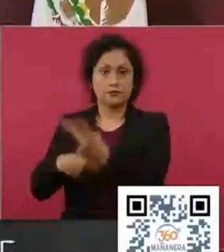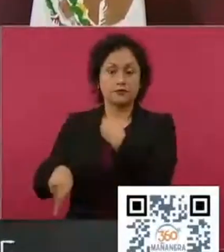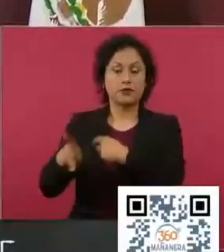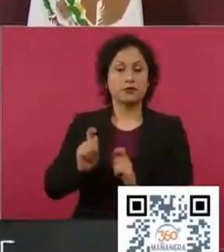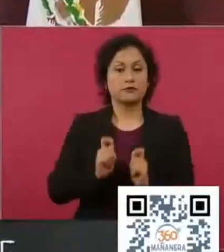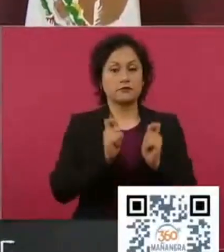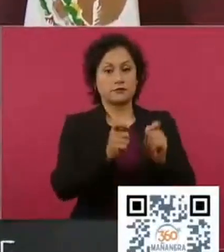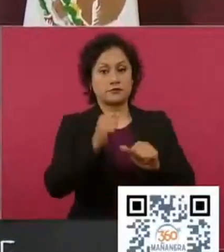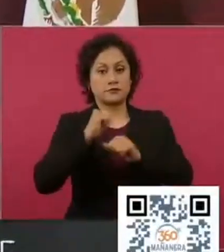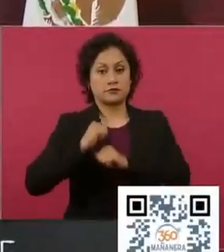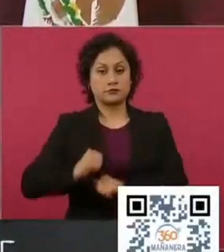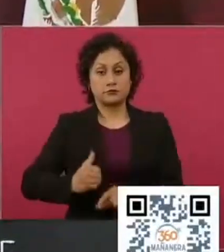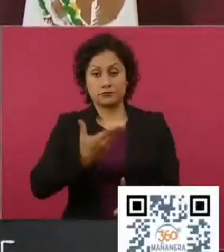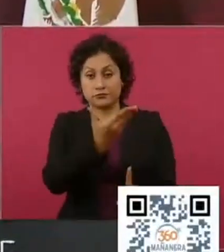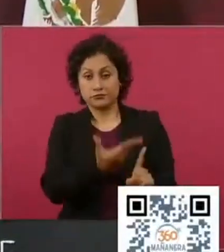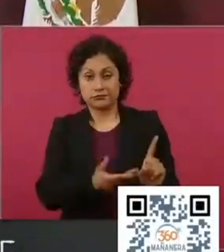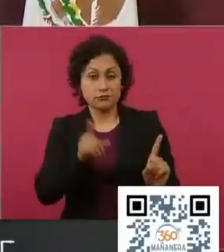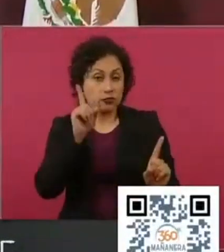amplísima